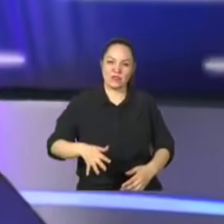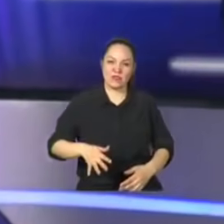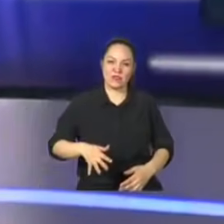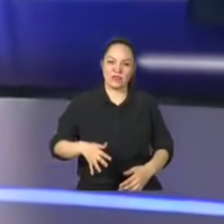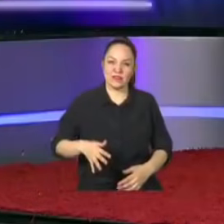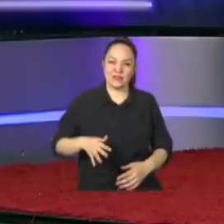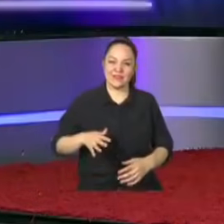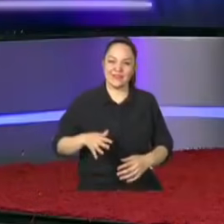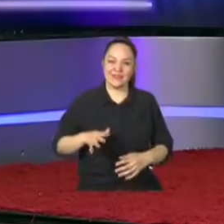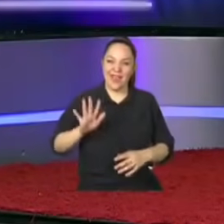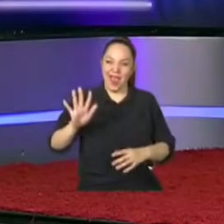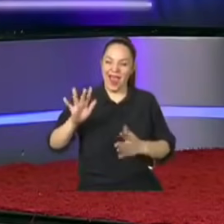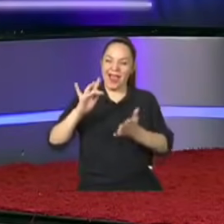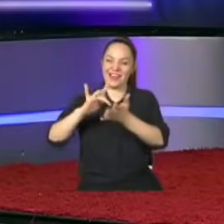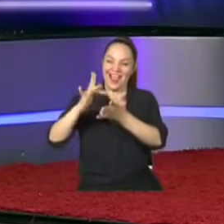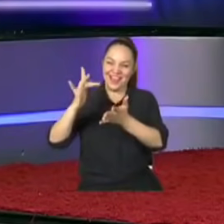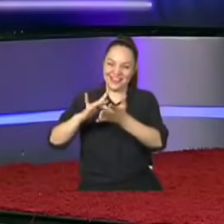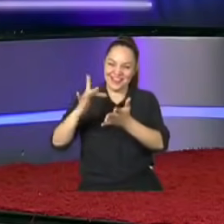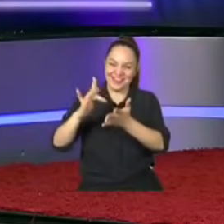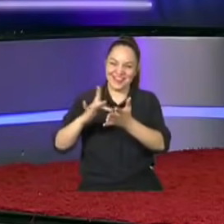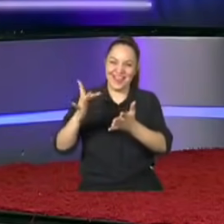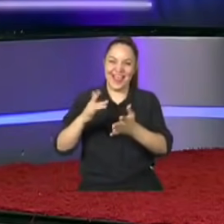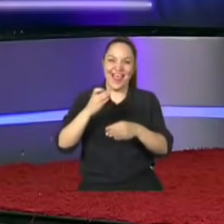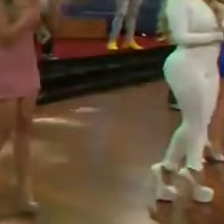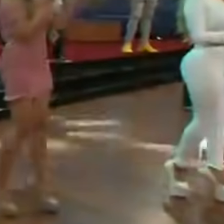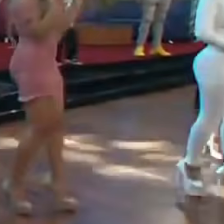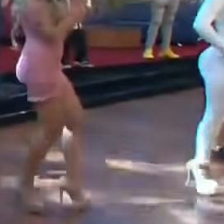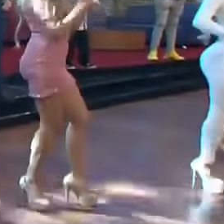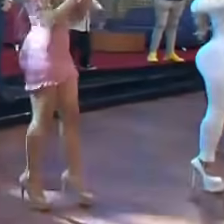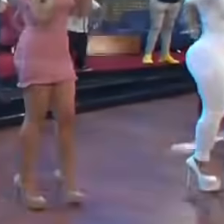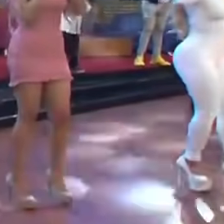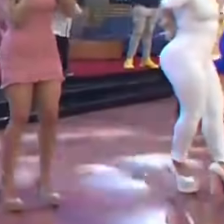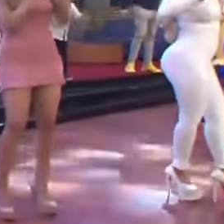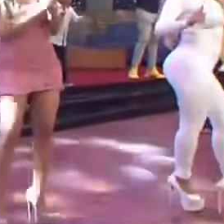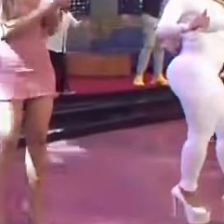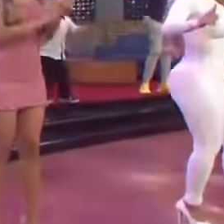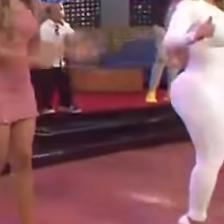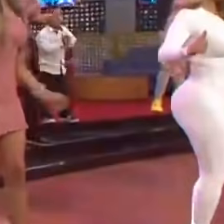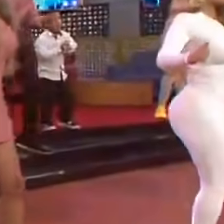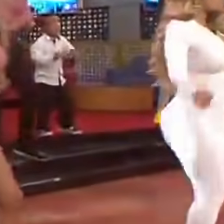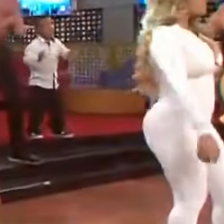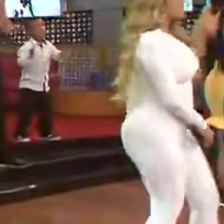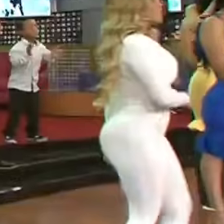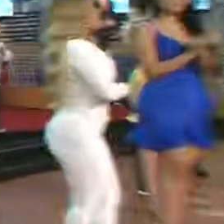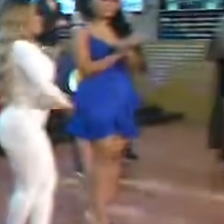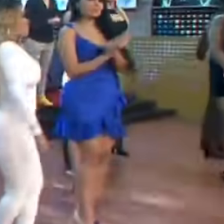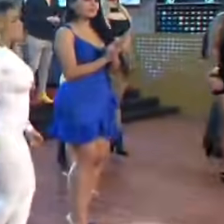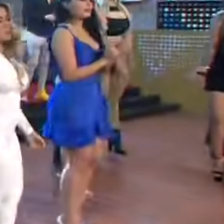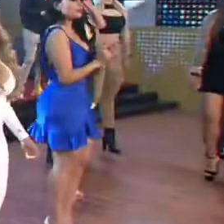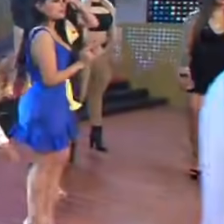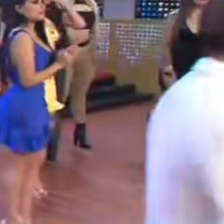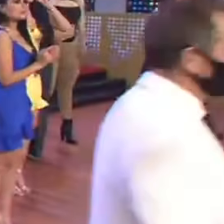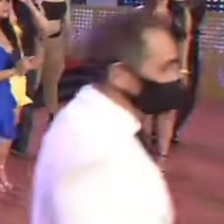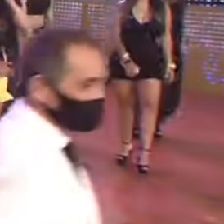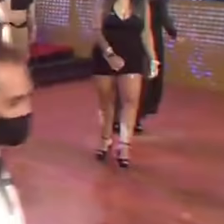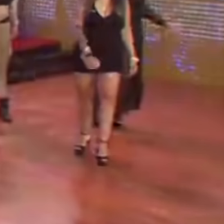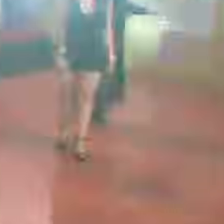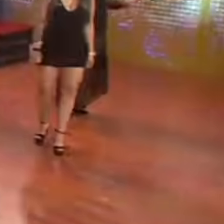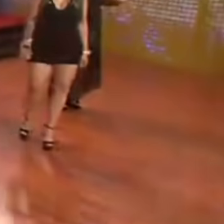debate en el show. Gracias, buenas noches, vamos a una pequeña pausa. El paladín de la diversión, el papi de